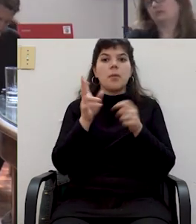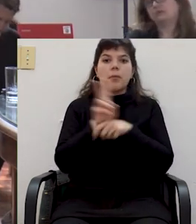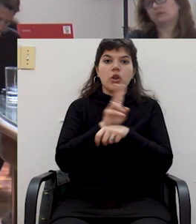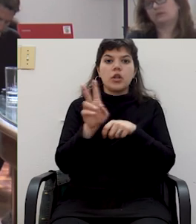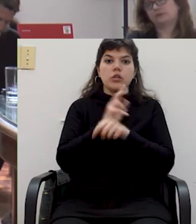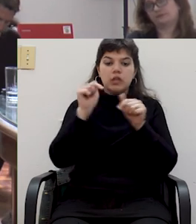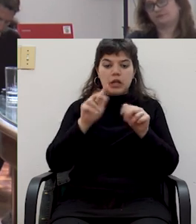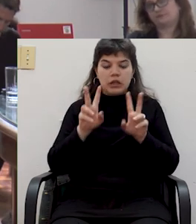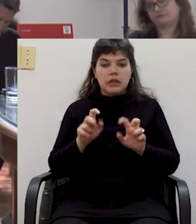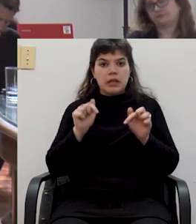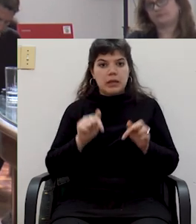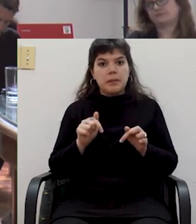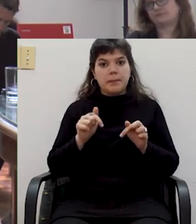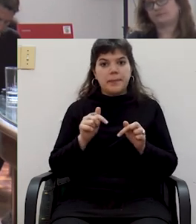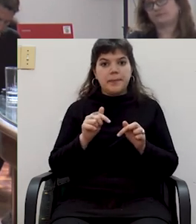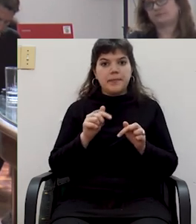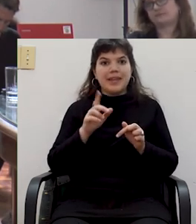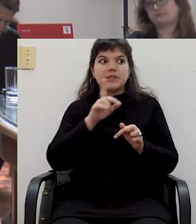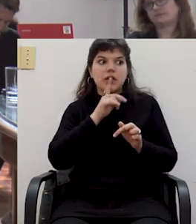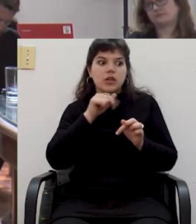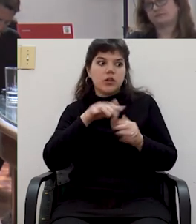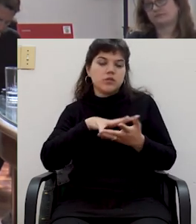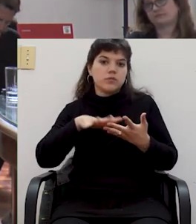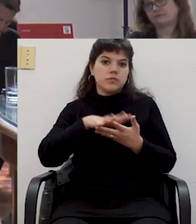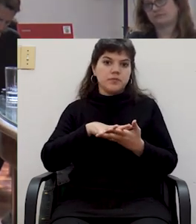de confidencialidad al respecto?